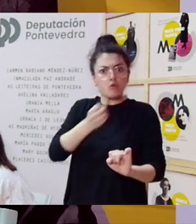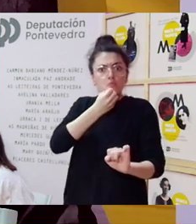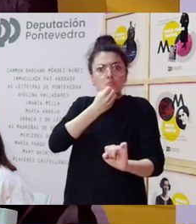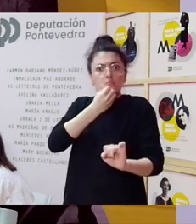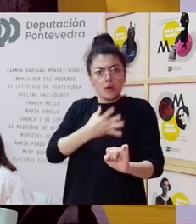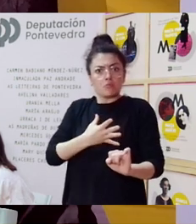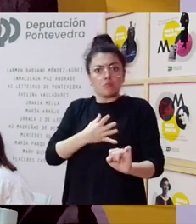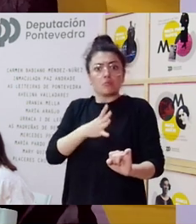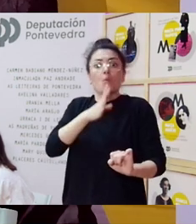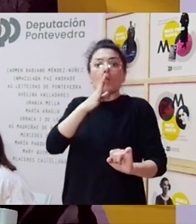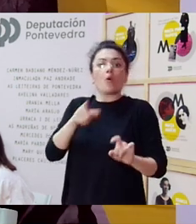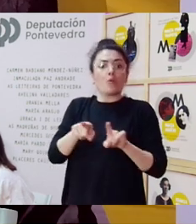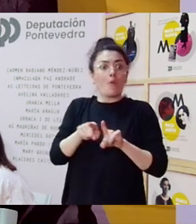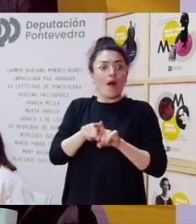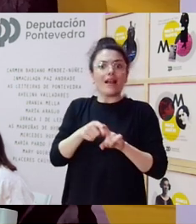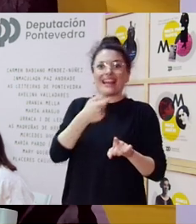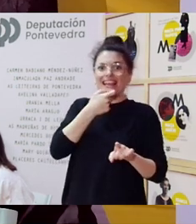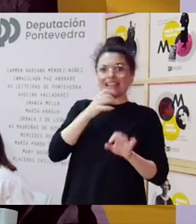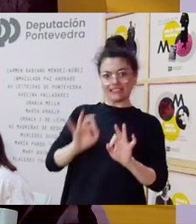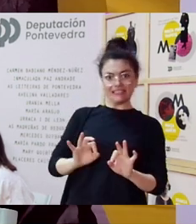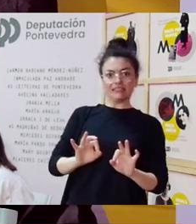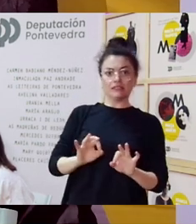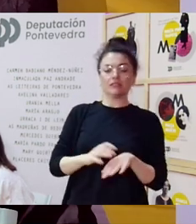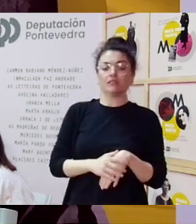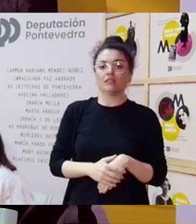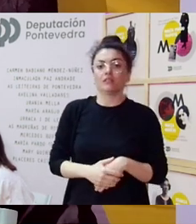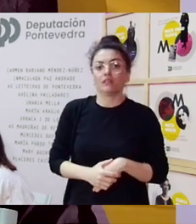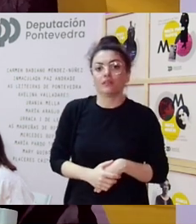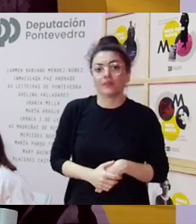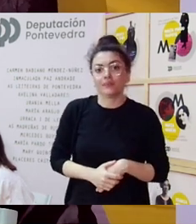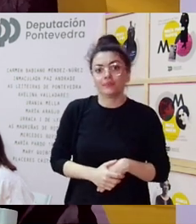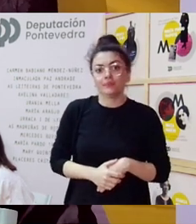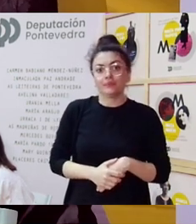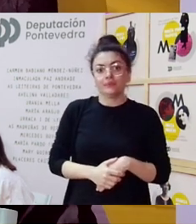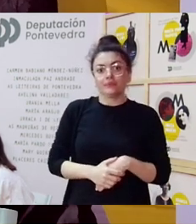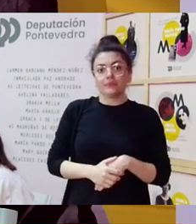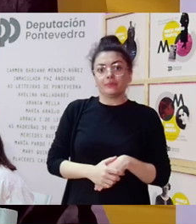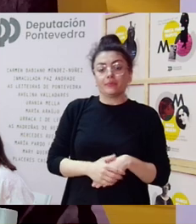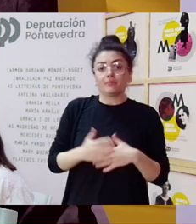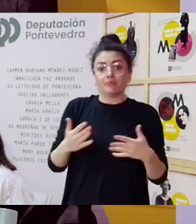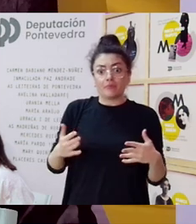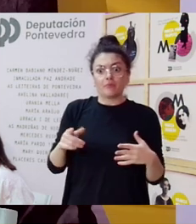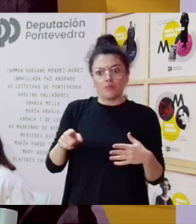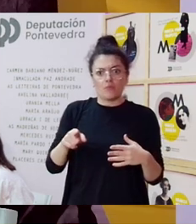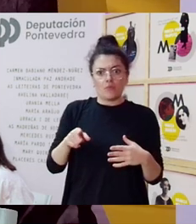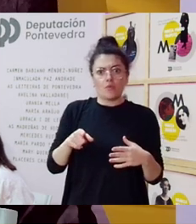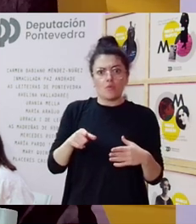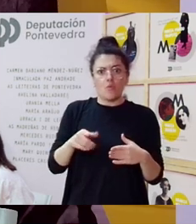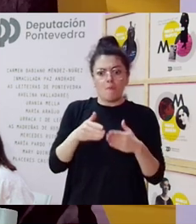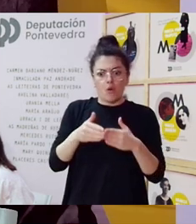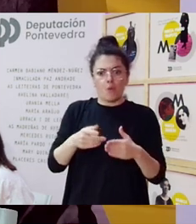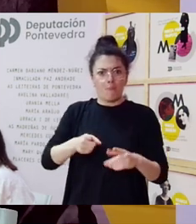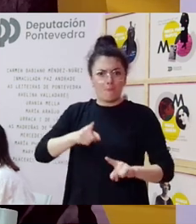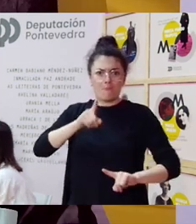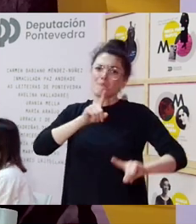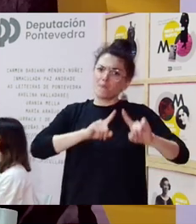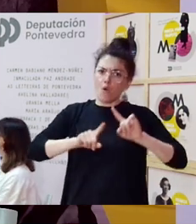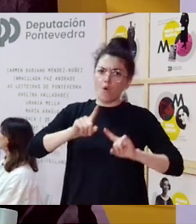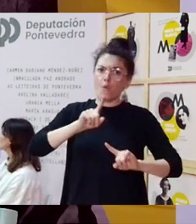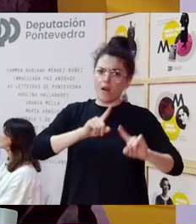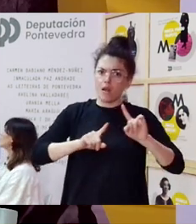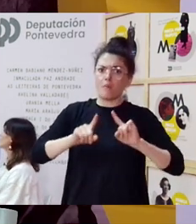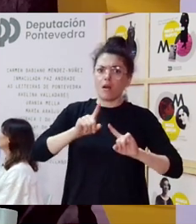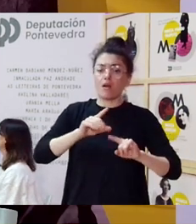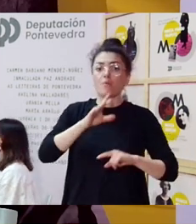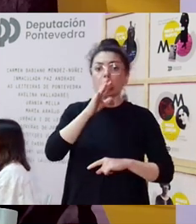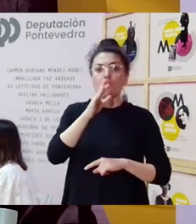pola bandeira inglesa, e que tuvo verdadeiros problemas, porque creo que cada dous